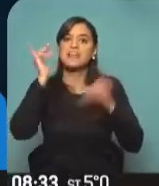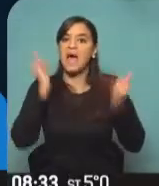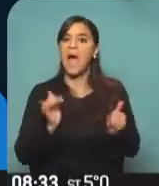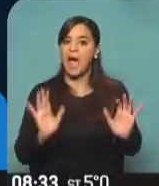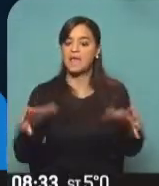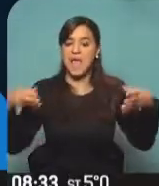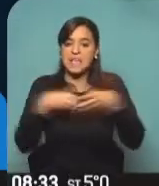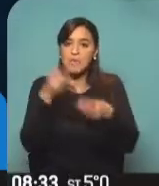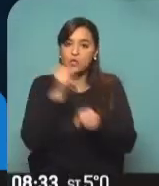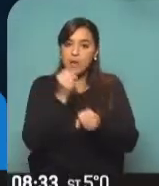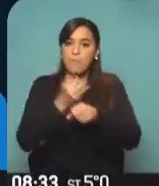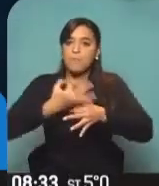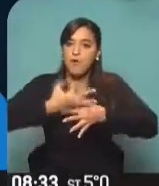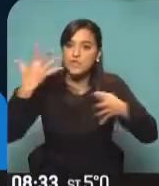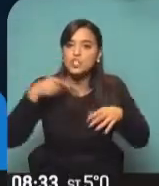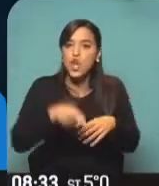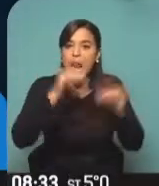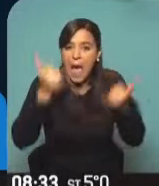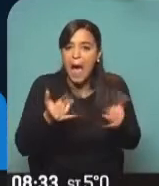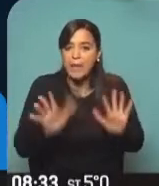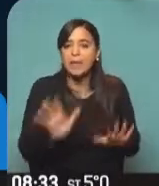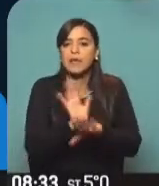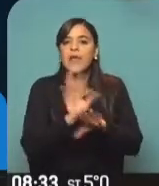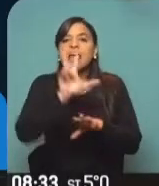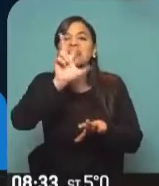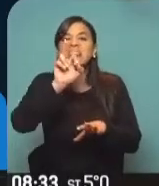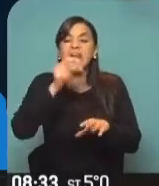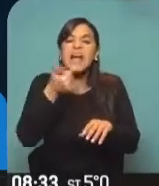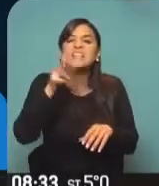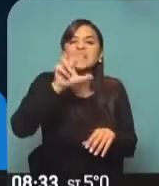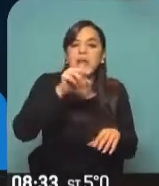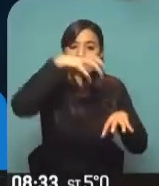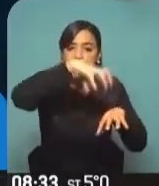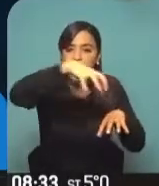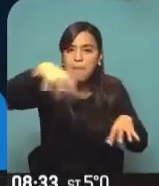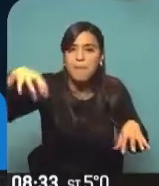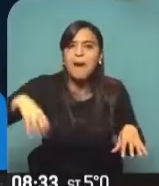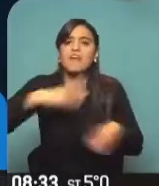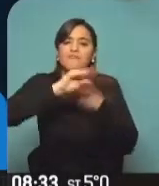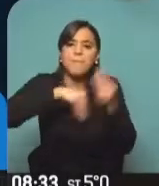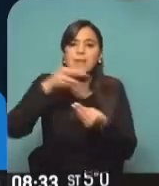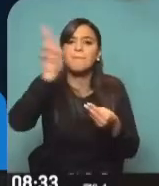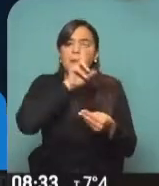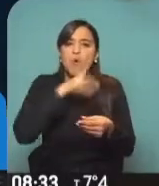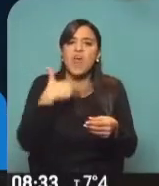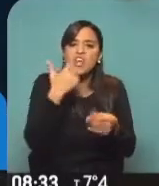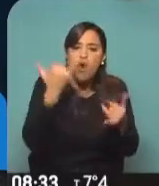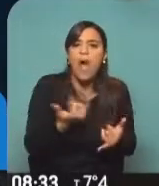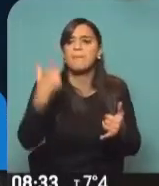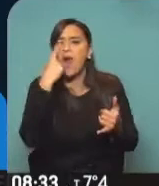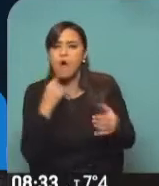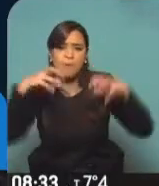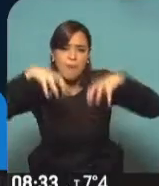equipos de tener profesionales de tener casi 30 hogares paradores para familias para mujeres con sus hijos para hombres